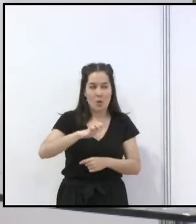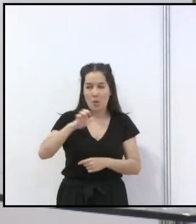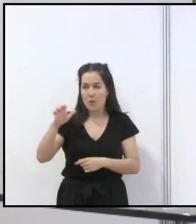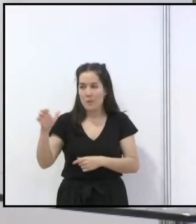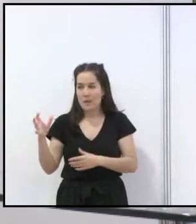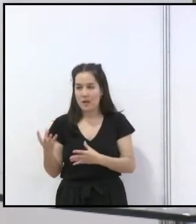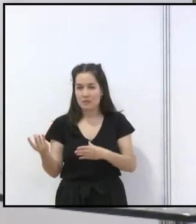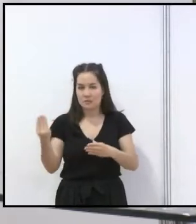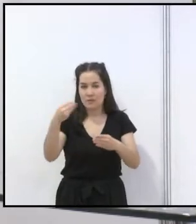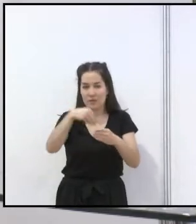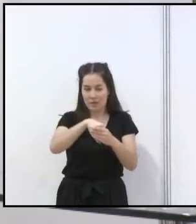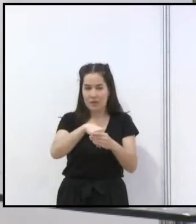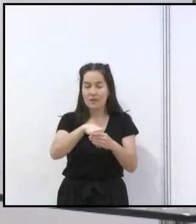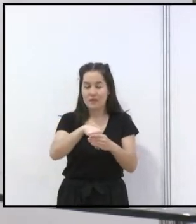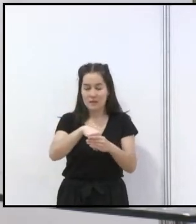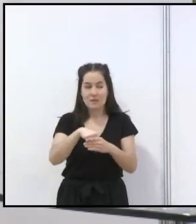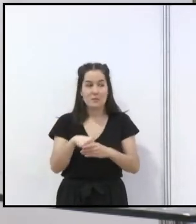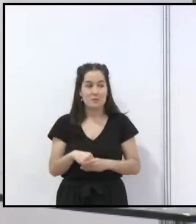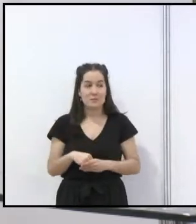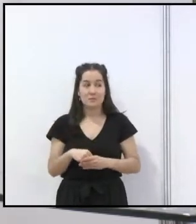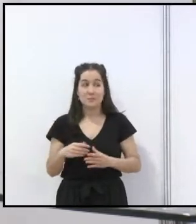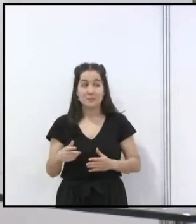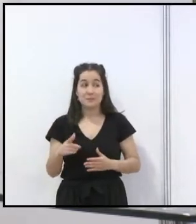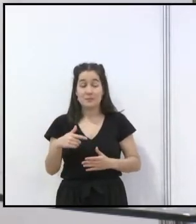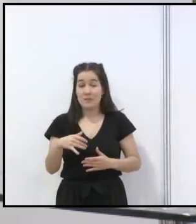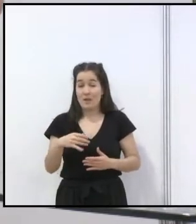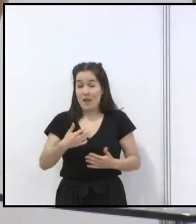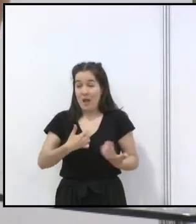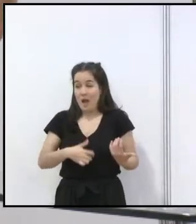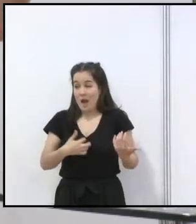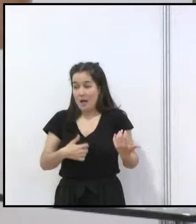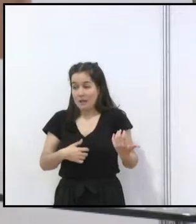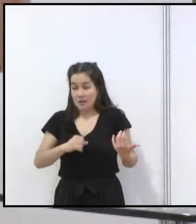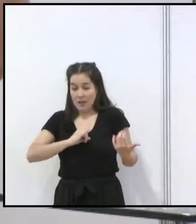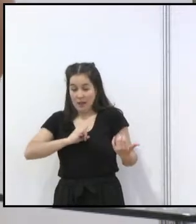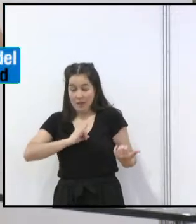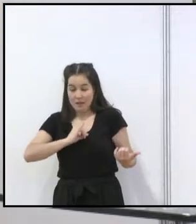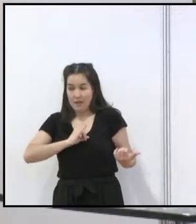han conformado y conforman la identidad argentina, ¿no? Entonces aparecen